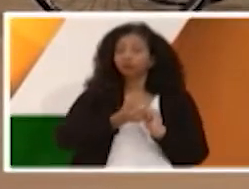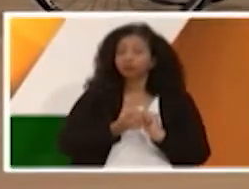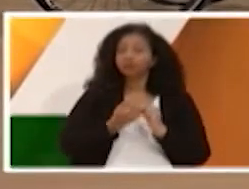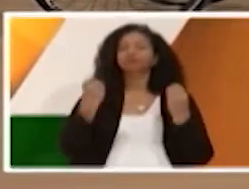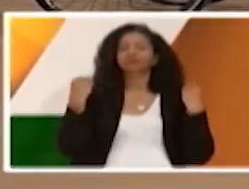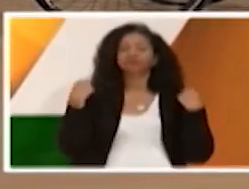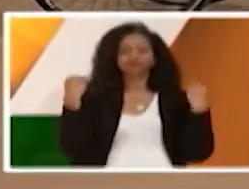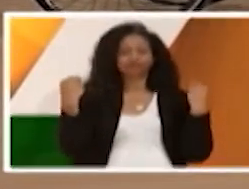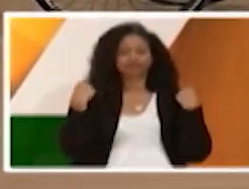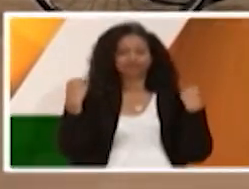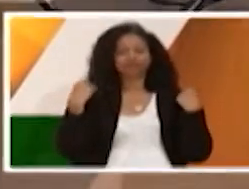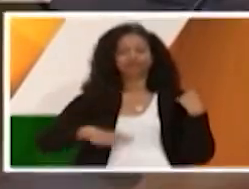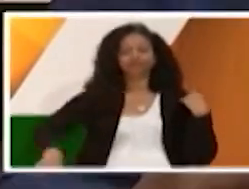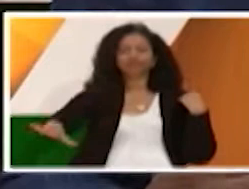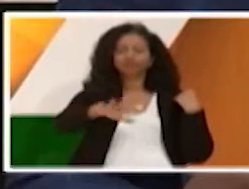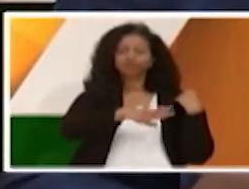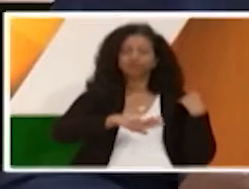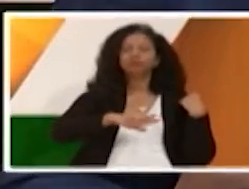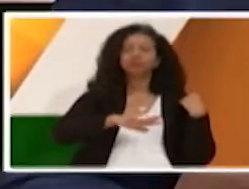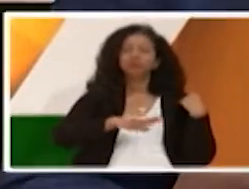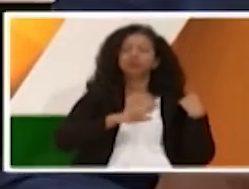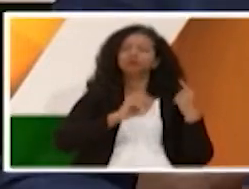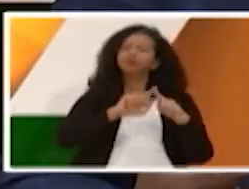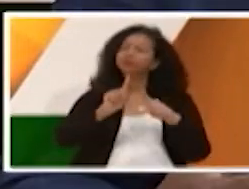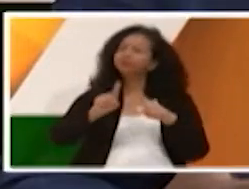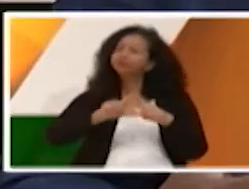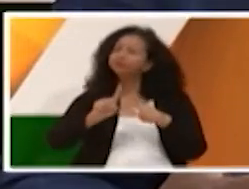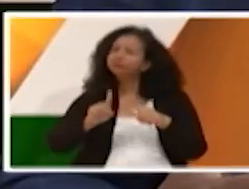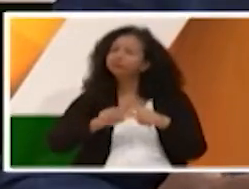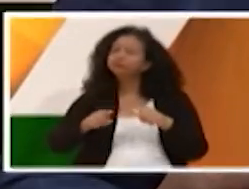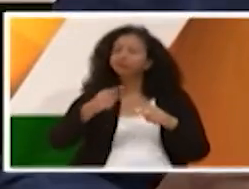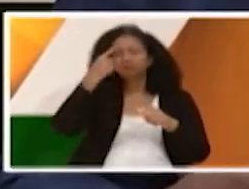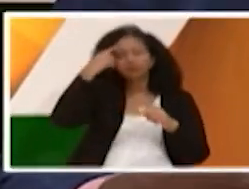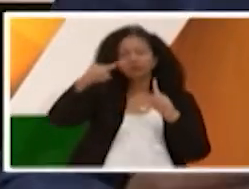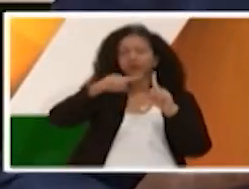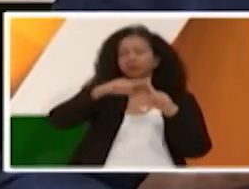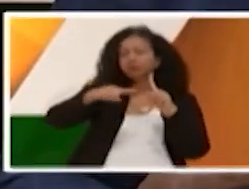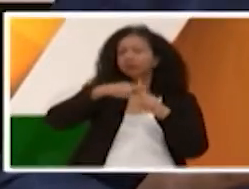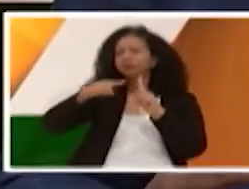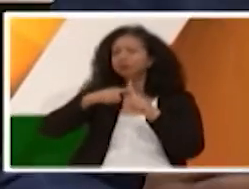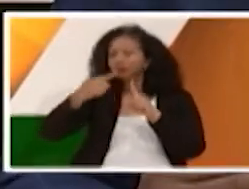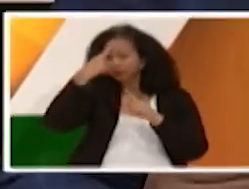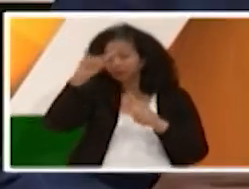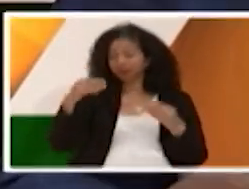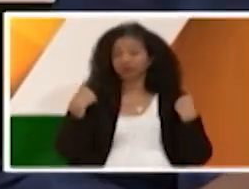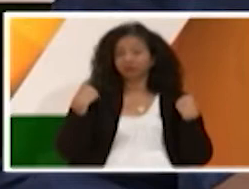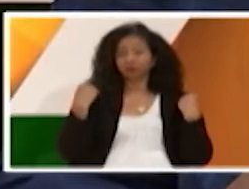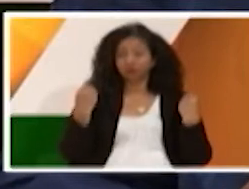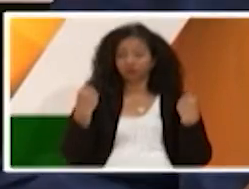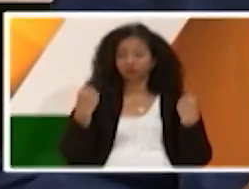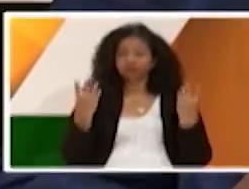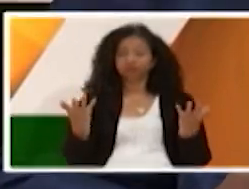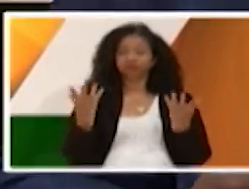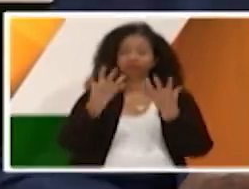población. Cada día se van sumando más cosas positivas para el deporte adaptado. Nosotros hemos